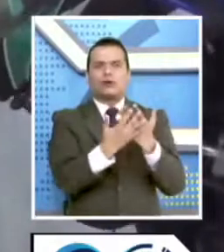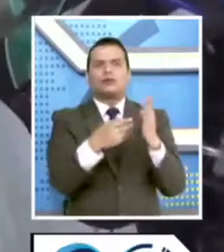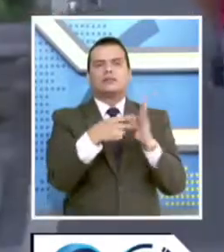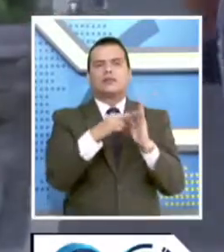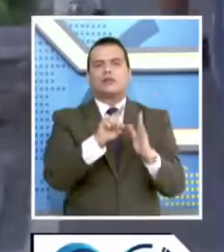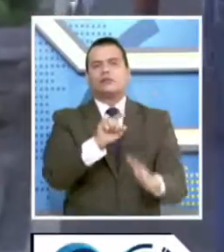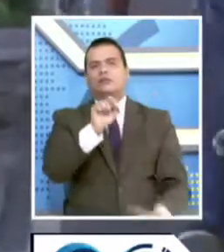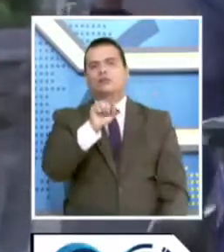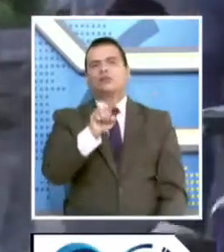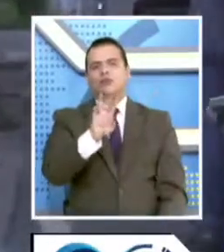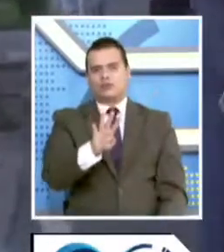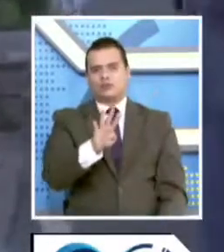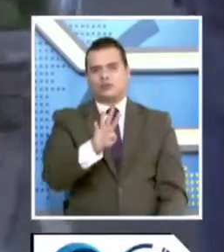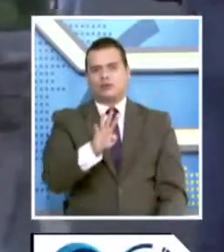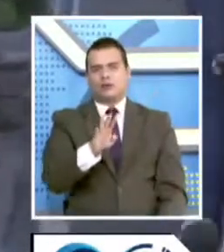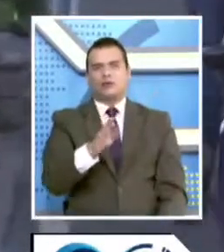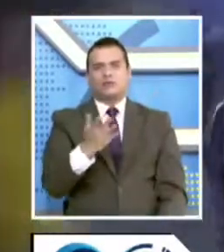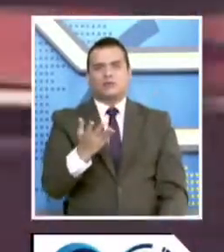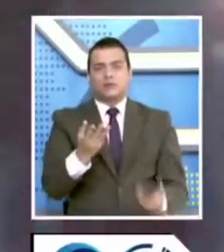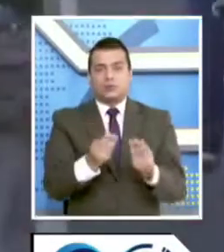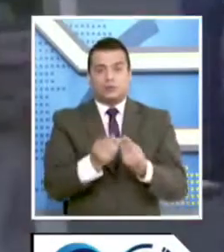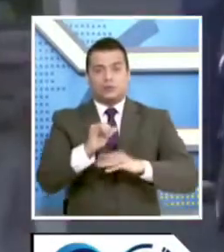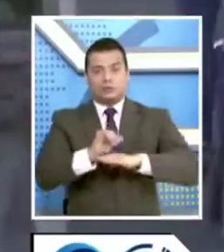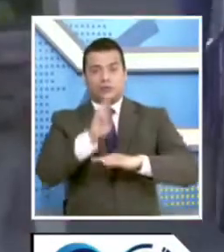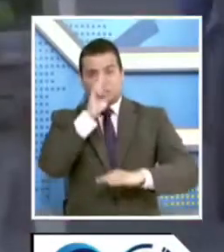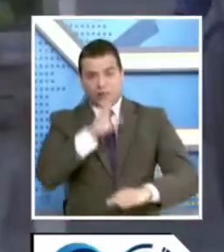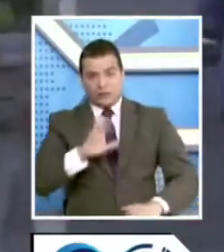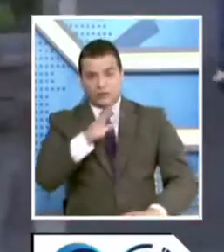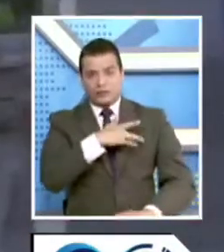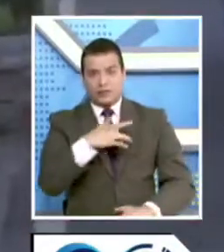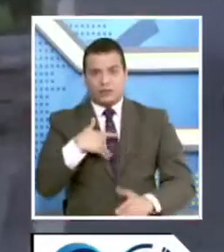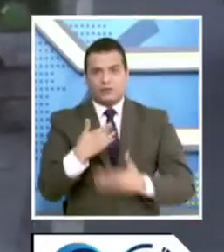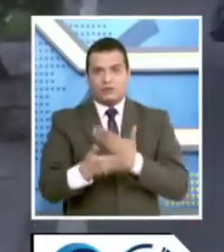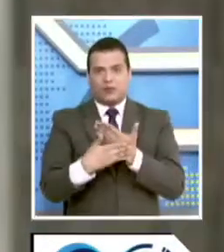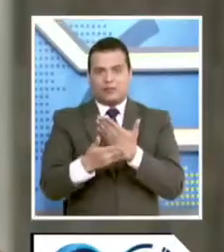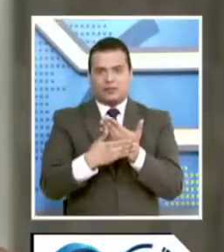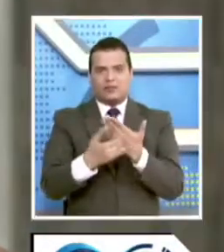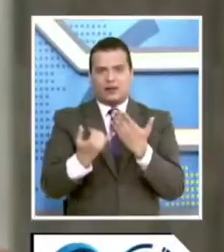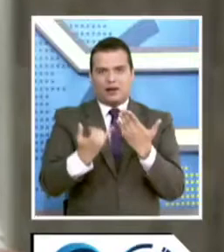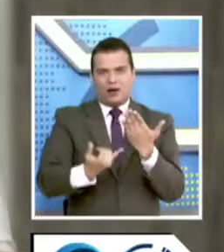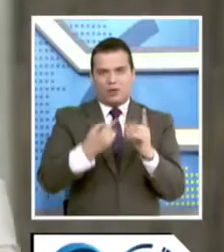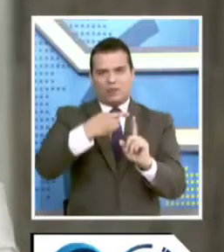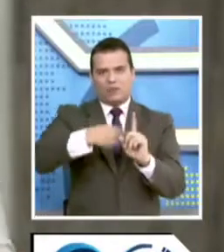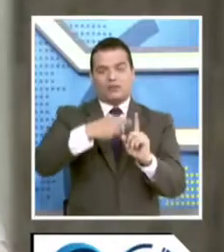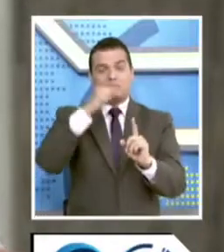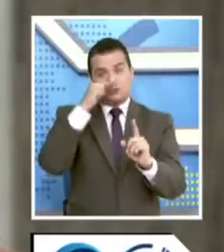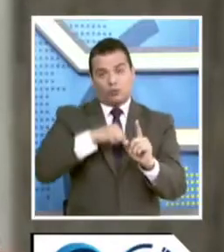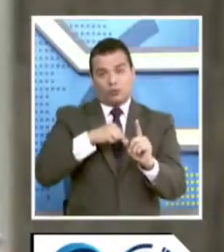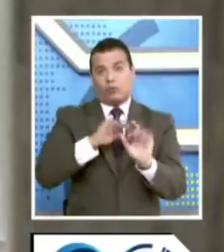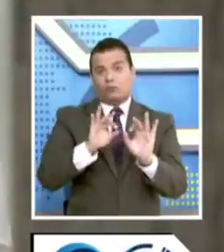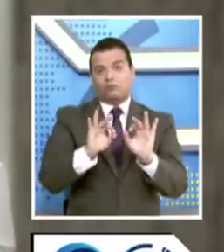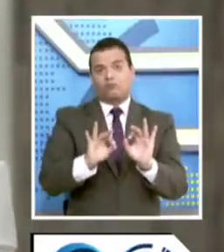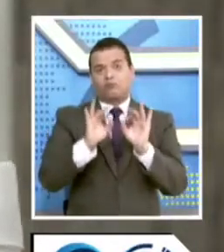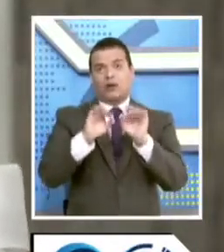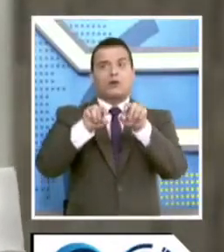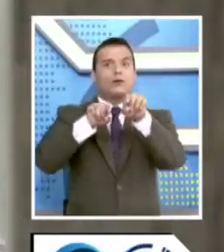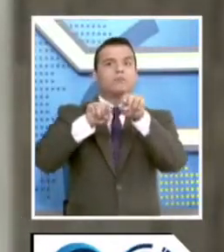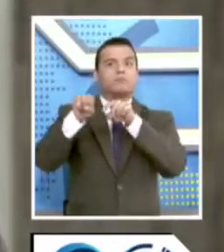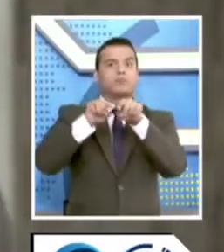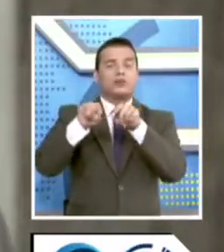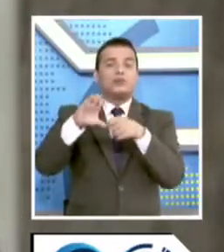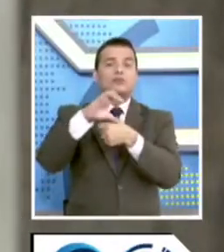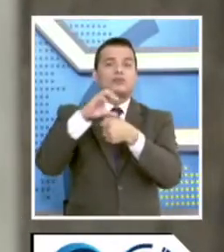del 17 de junio del Instituto Nacional de Salud. Es un indicador bastante positivo teniendo en cuenta que en otras ciudades del